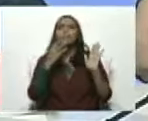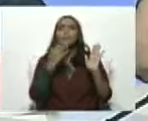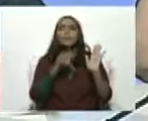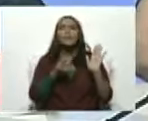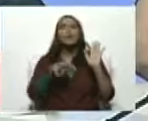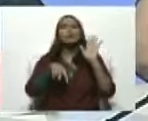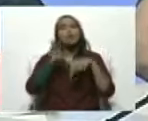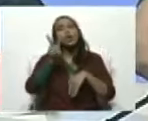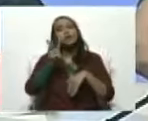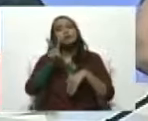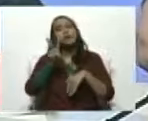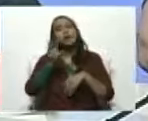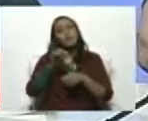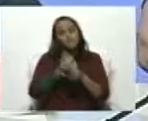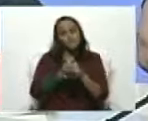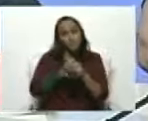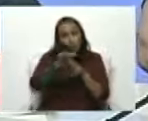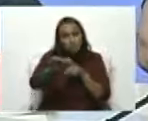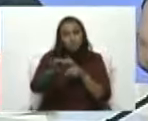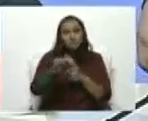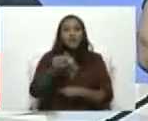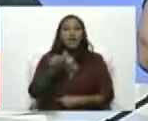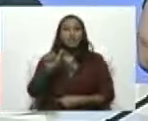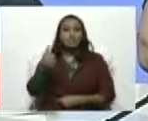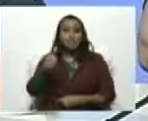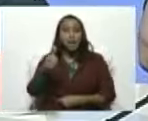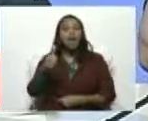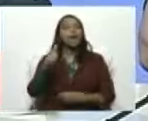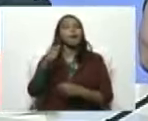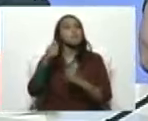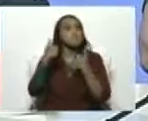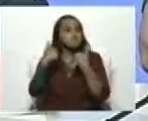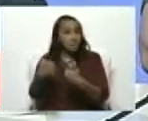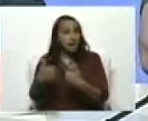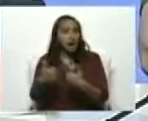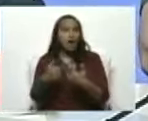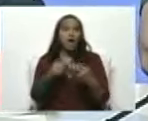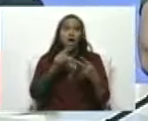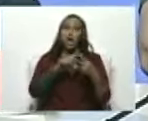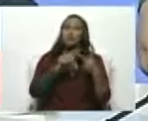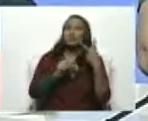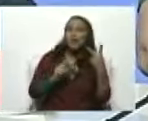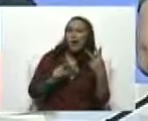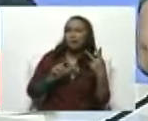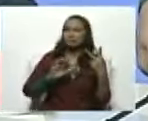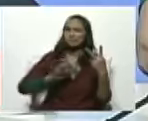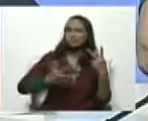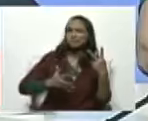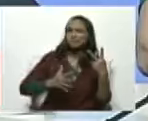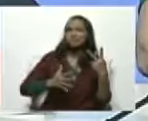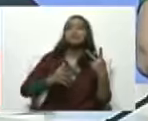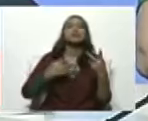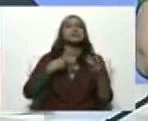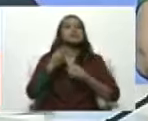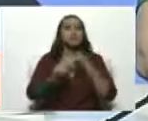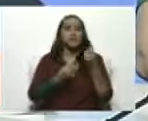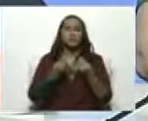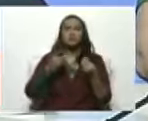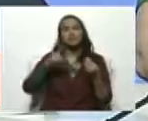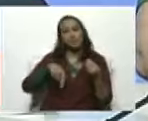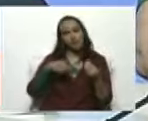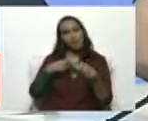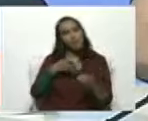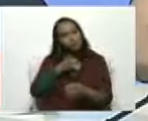12 municipios, y hay 10 que están muy bien, y hay 2 que no andan, ¿Qué debemos hacer nosotros? Reforzar esos dos